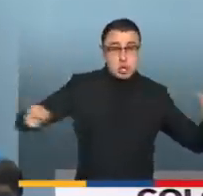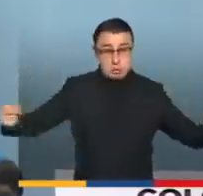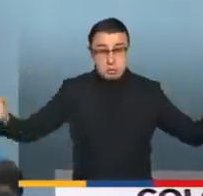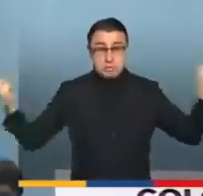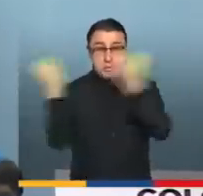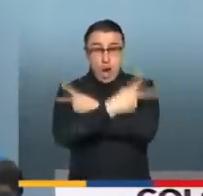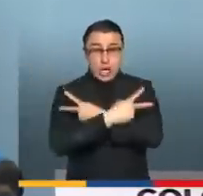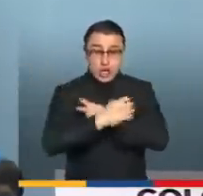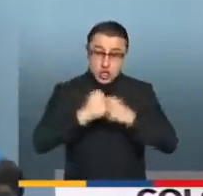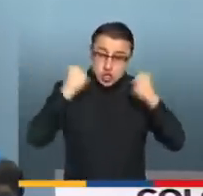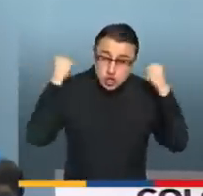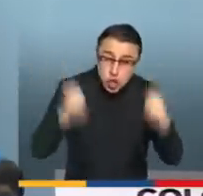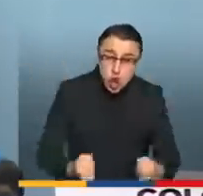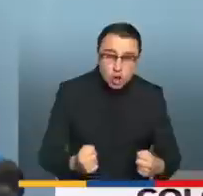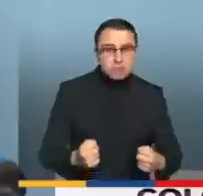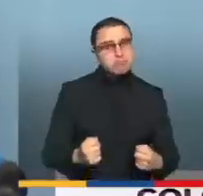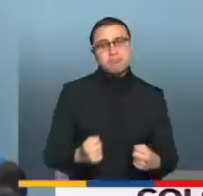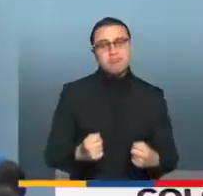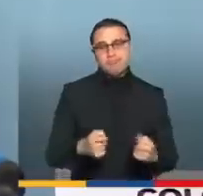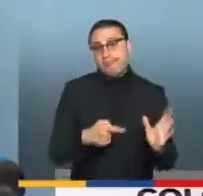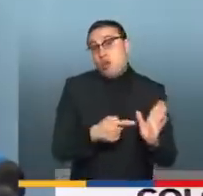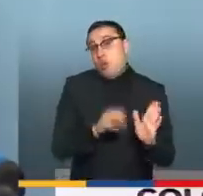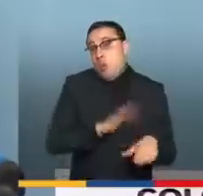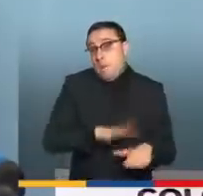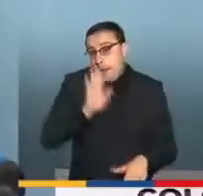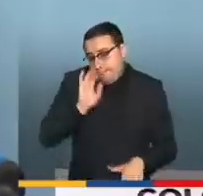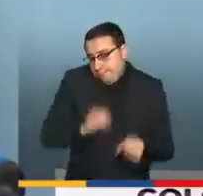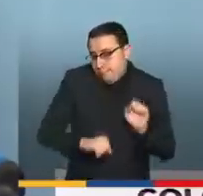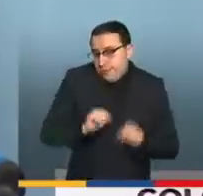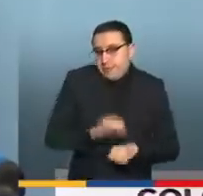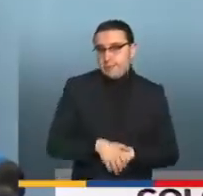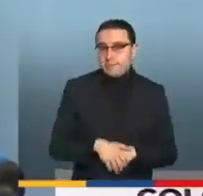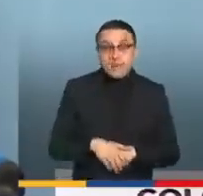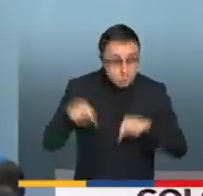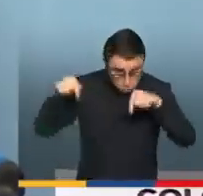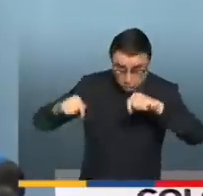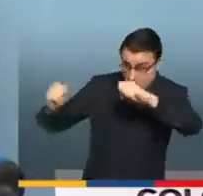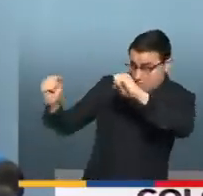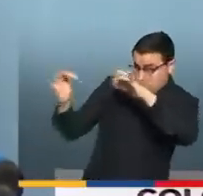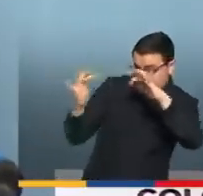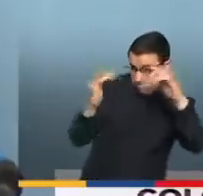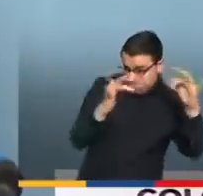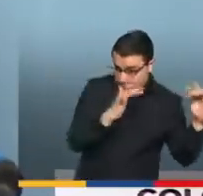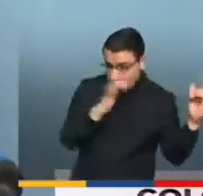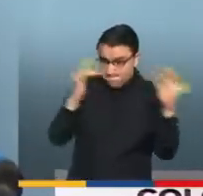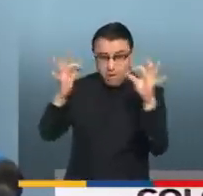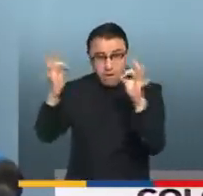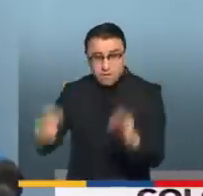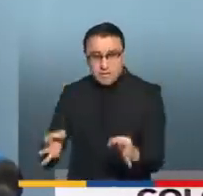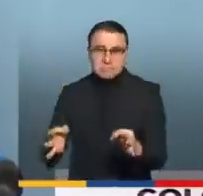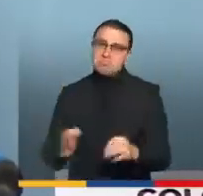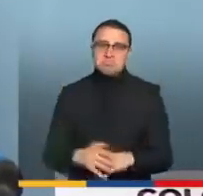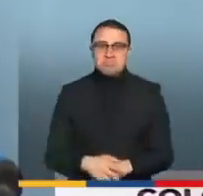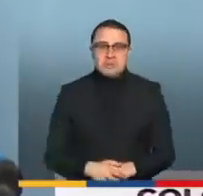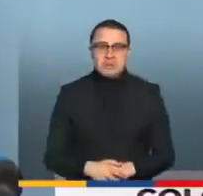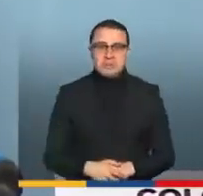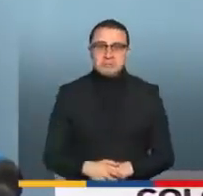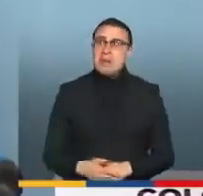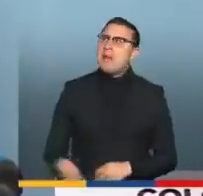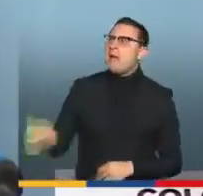No hay guerras aquí, realmente. Nuestros países, con algunas excepciones en la historia,